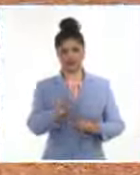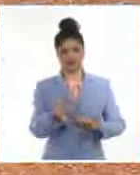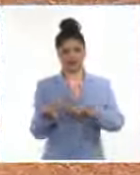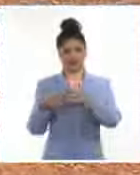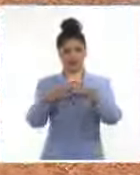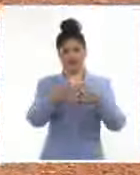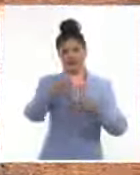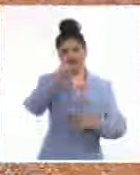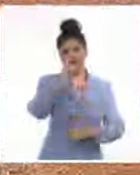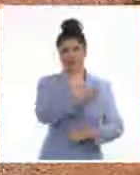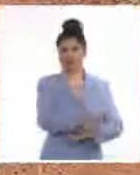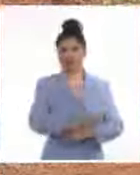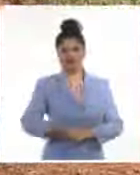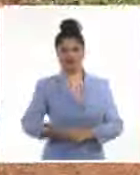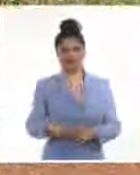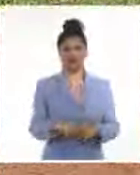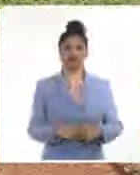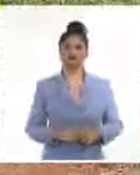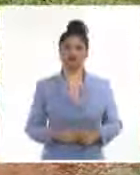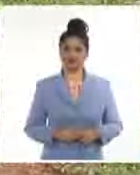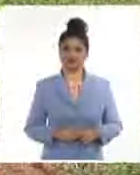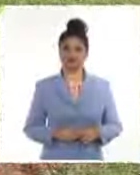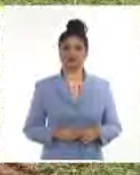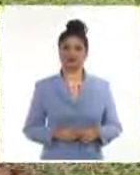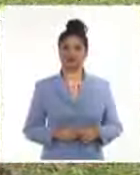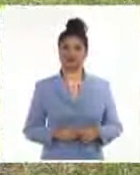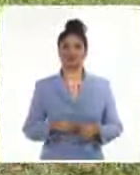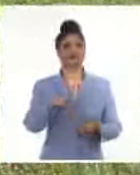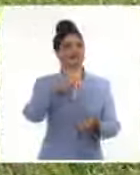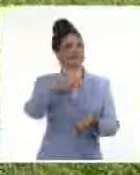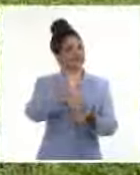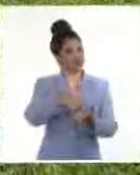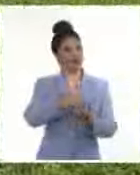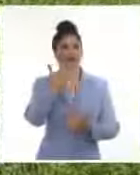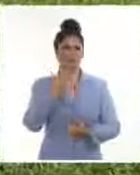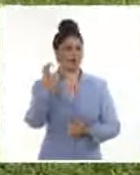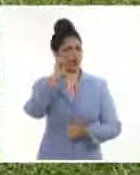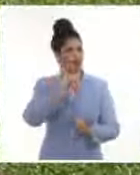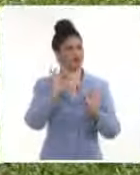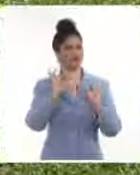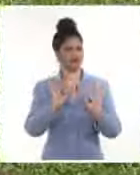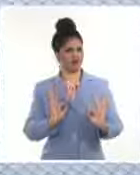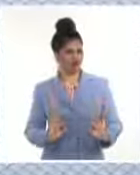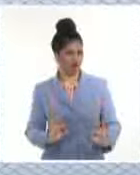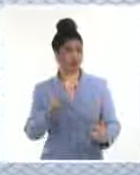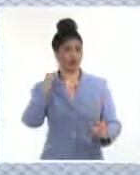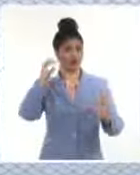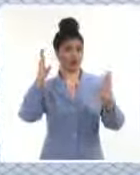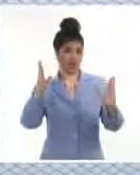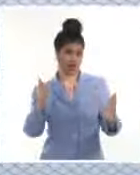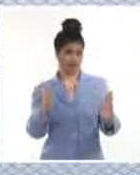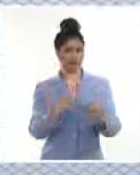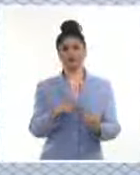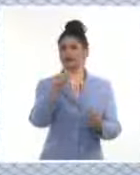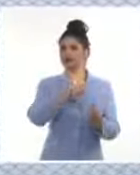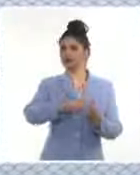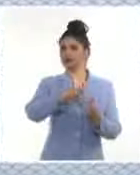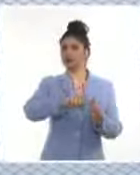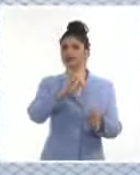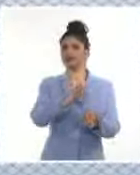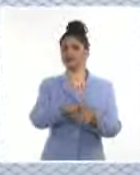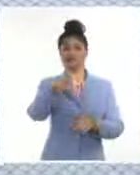En este beisbolito realmente no hay que hacerle mucho, es una instalación que se mantiene muy bien durante todo el año y se pretende iniciar aquí